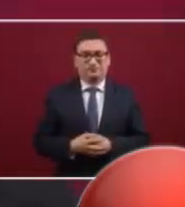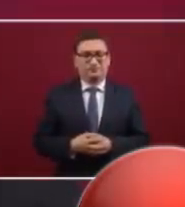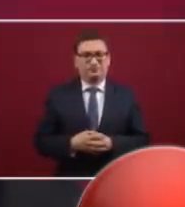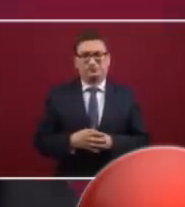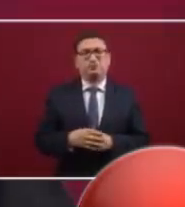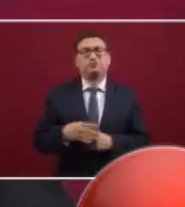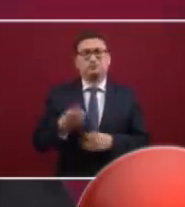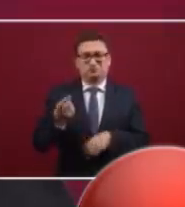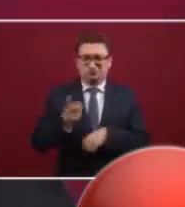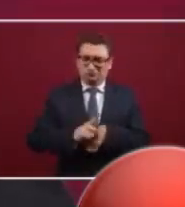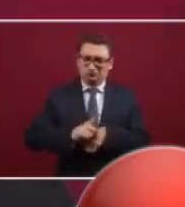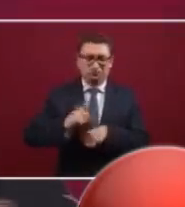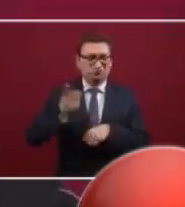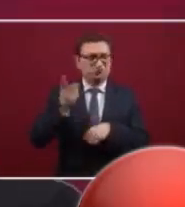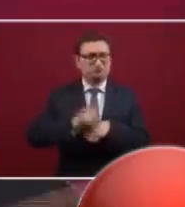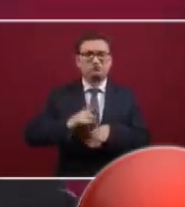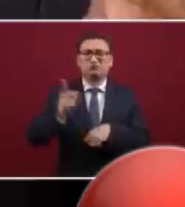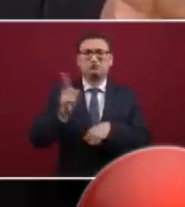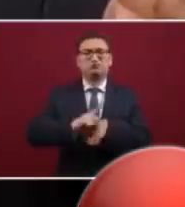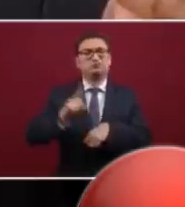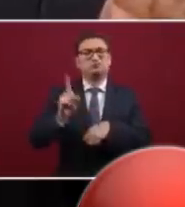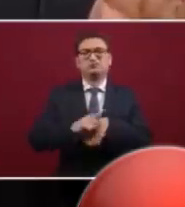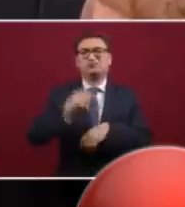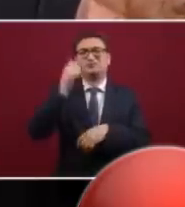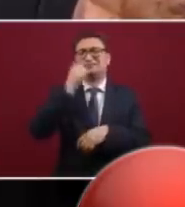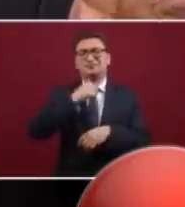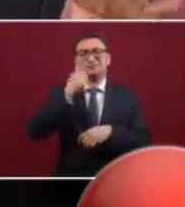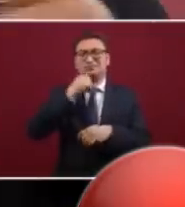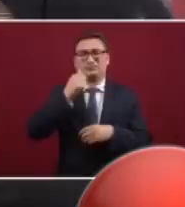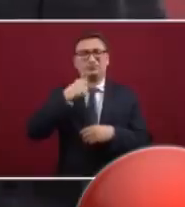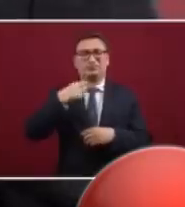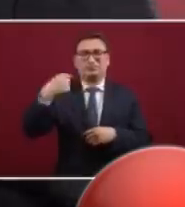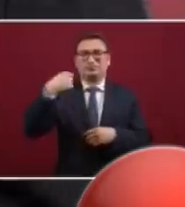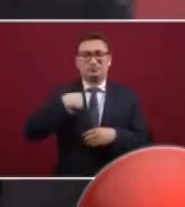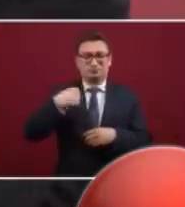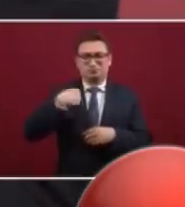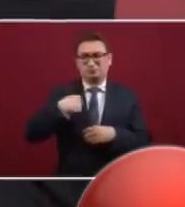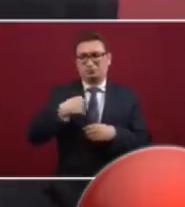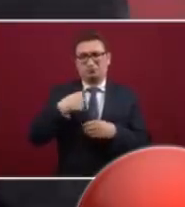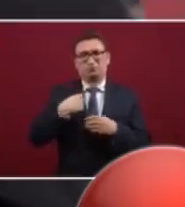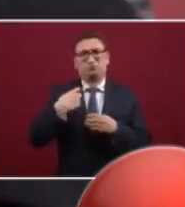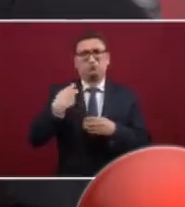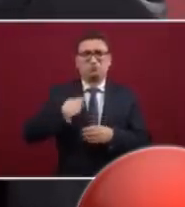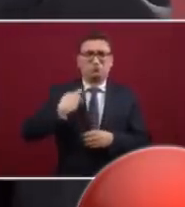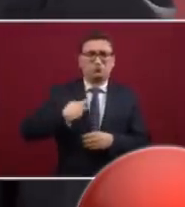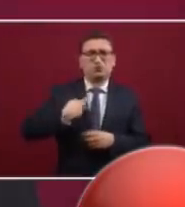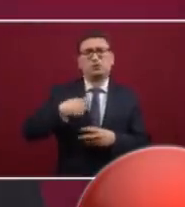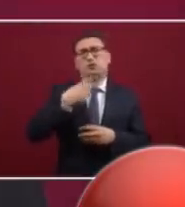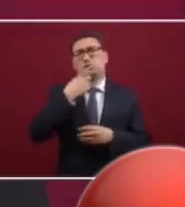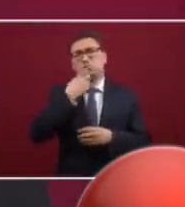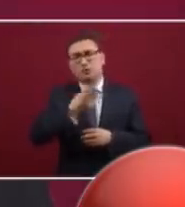Todos los días, ¿no?, soy cliente, pero pues lo entiendo.